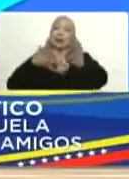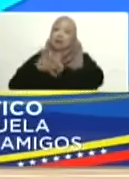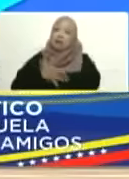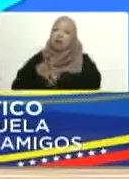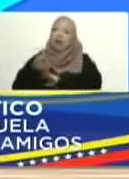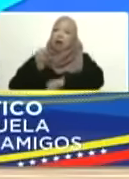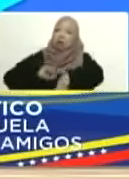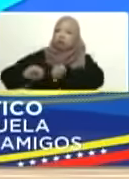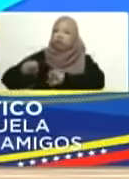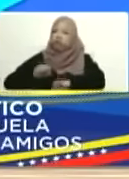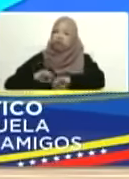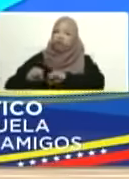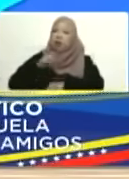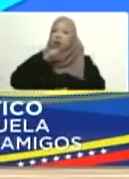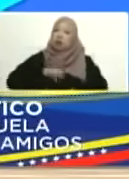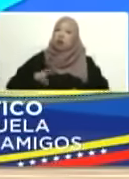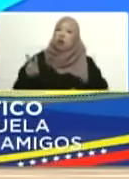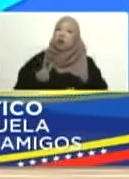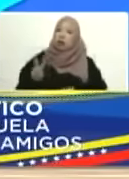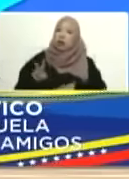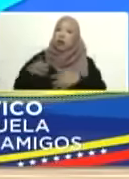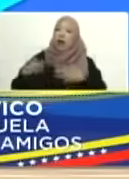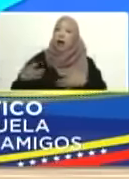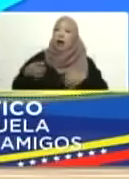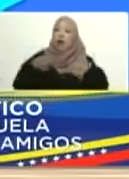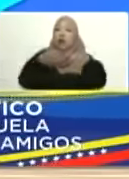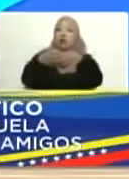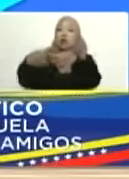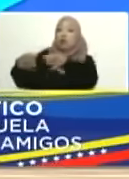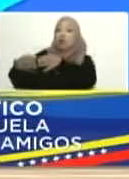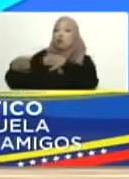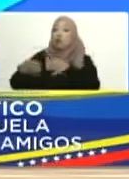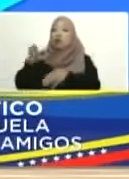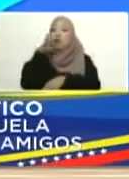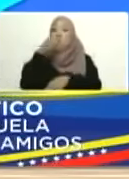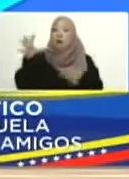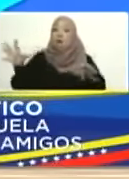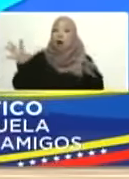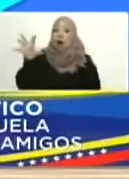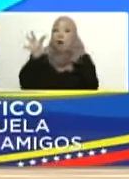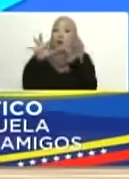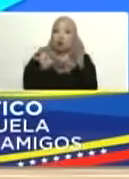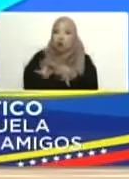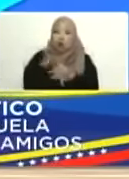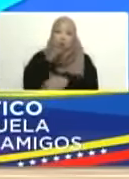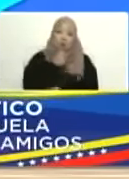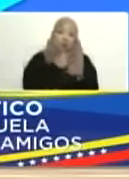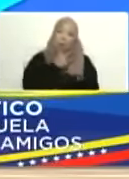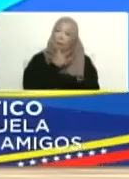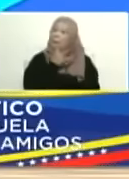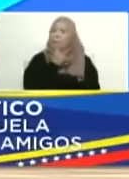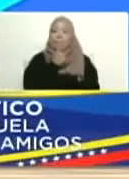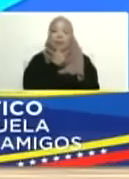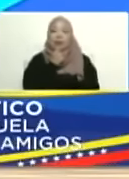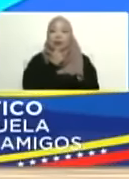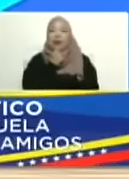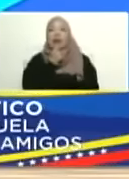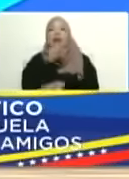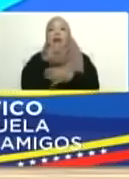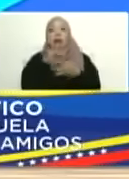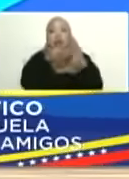Venezuela como en lo que hoy es Ecuador. Se da el intento de asesinato por